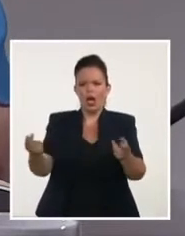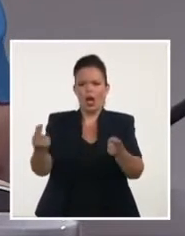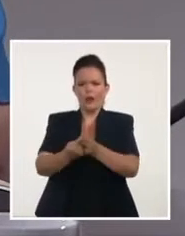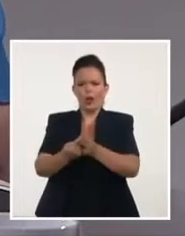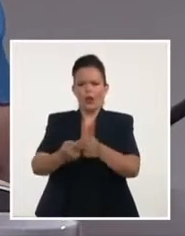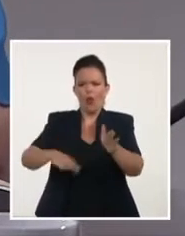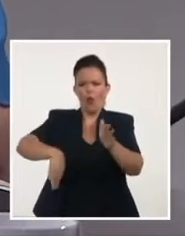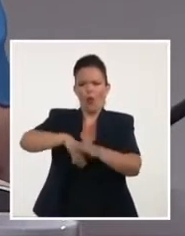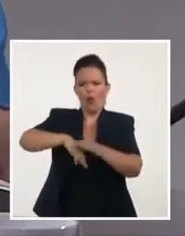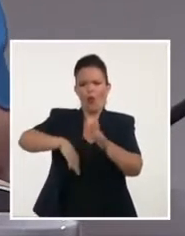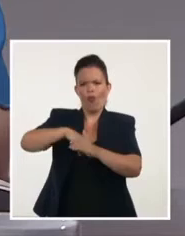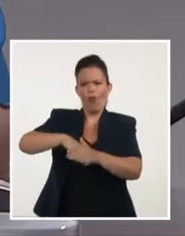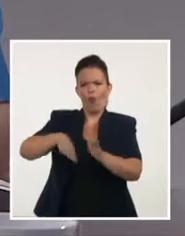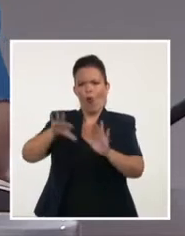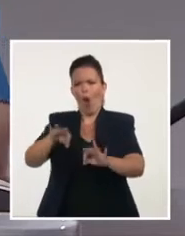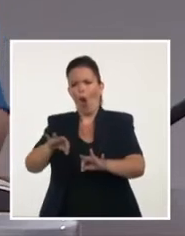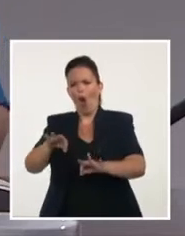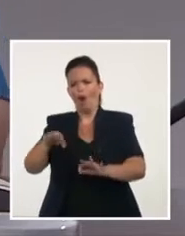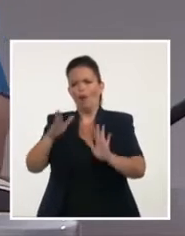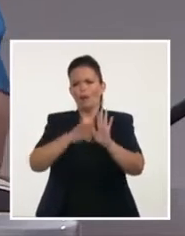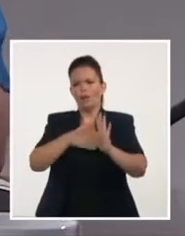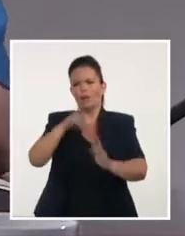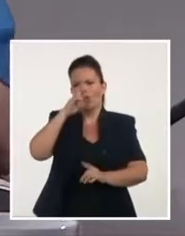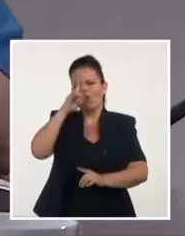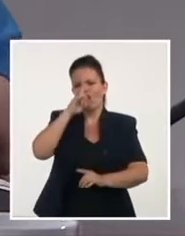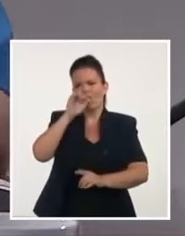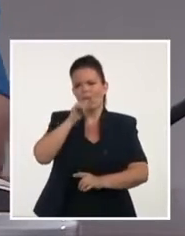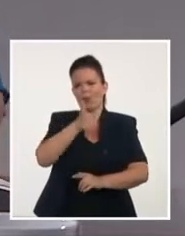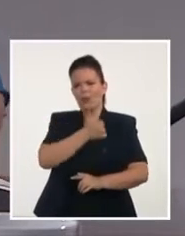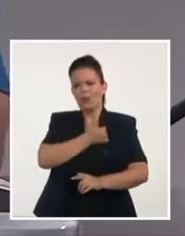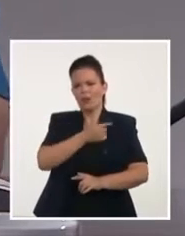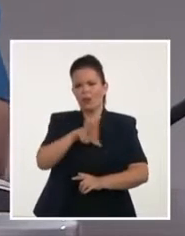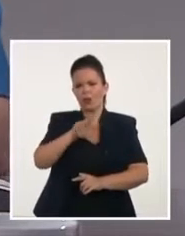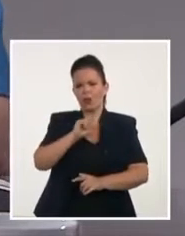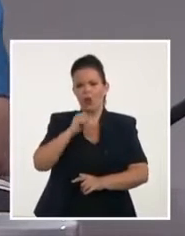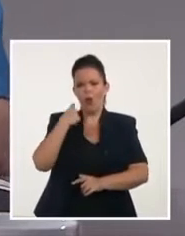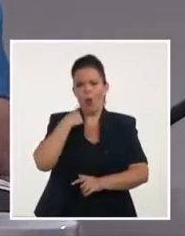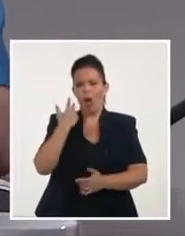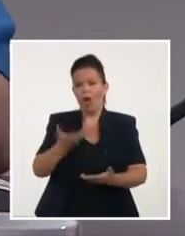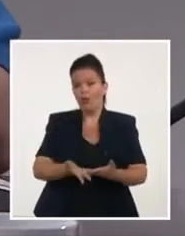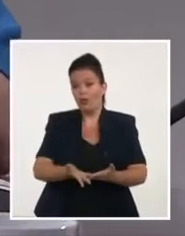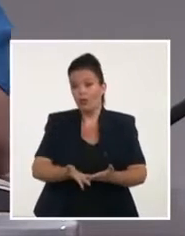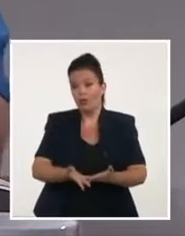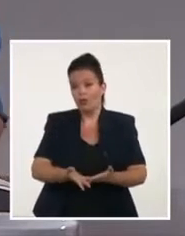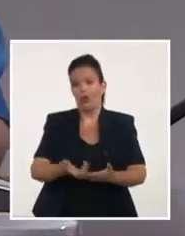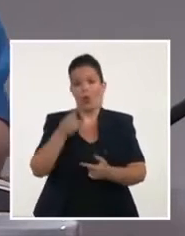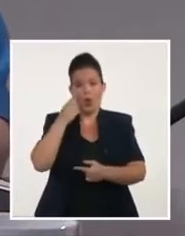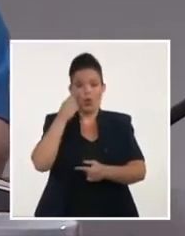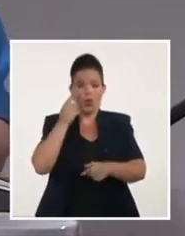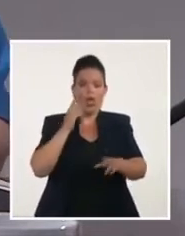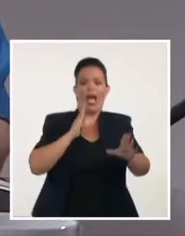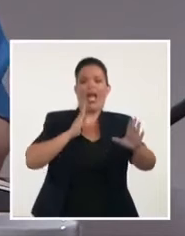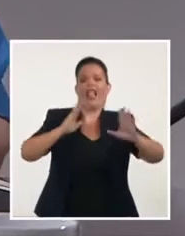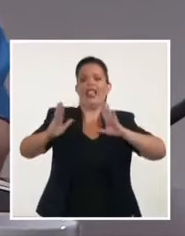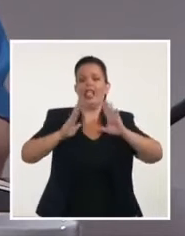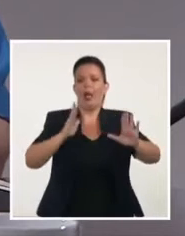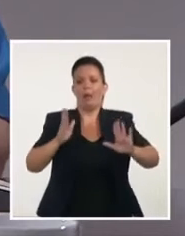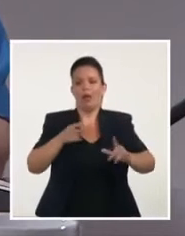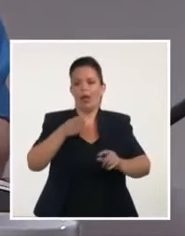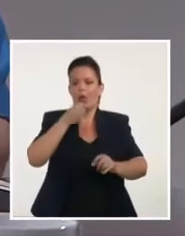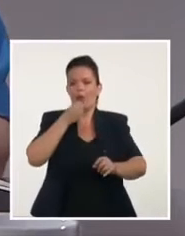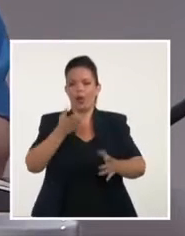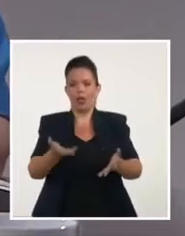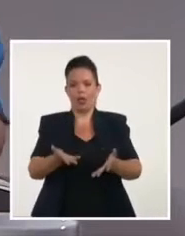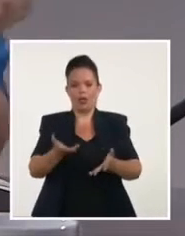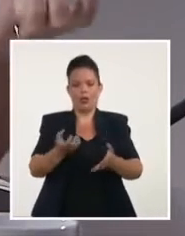O sea, cuando hay alguna cosa que tú puedas generar una explosión en el que millones de personas no se van a enterar.